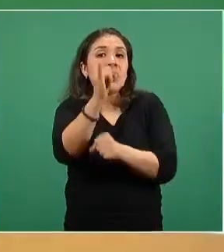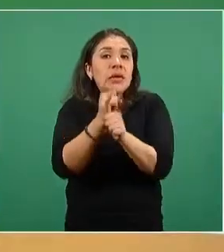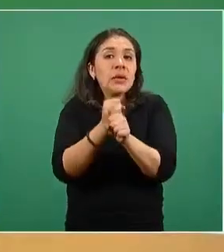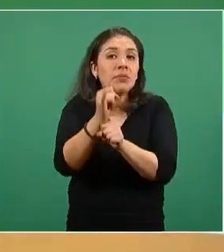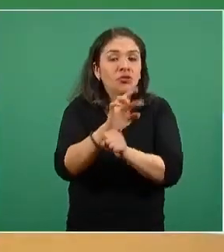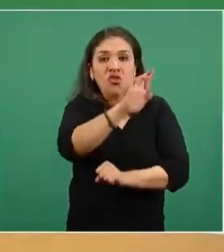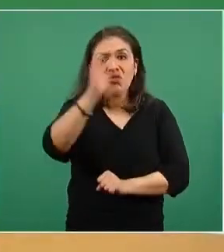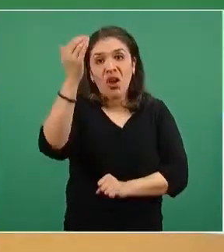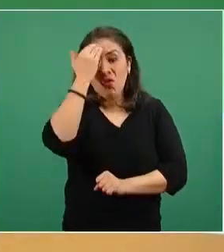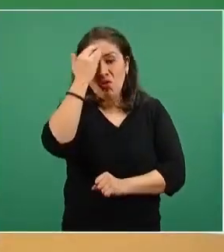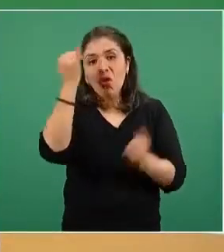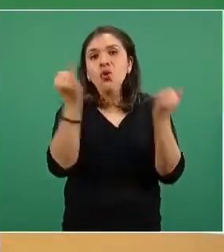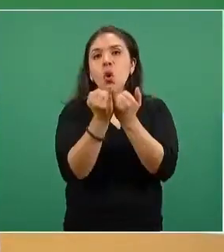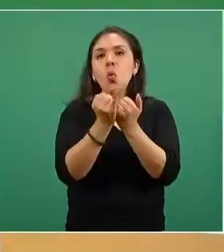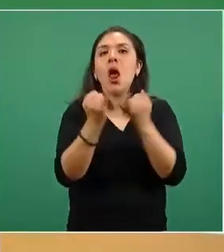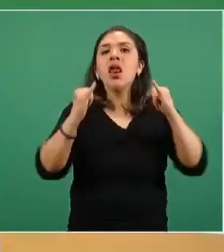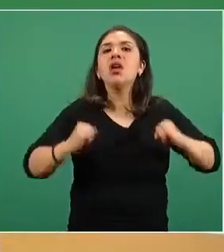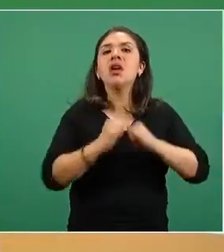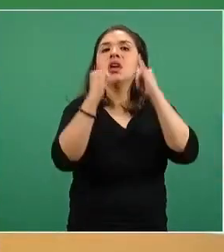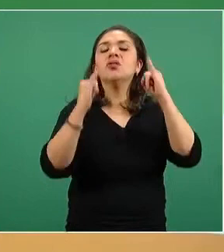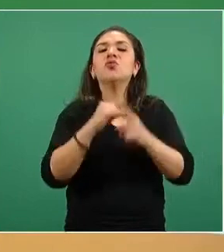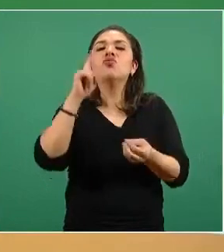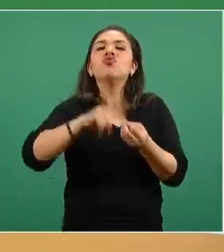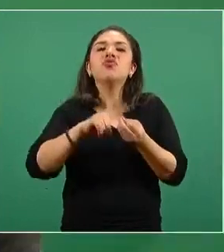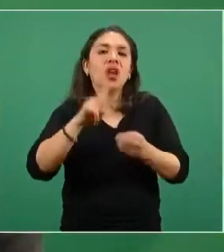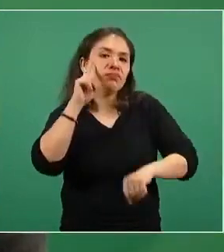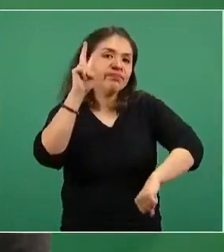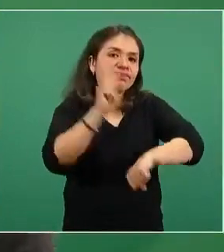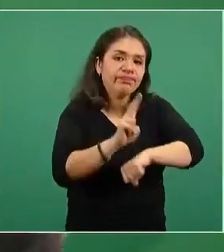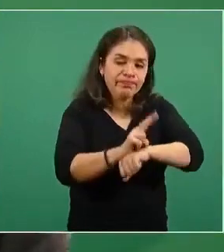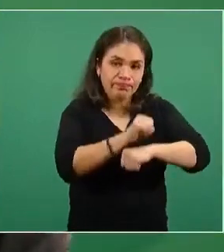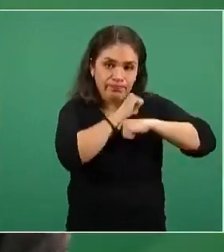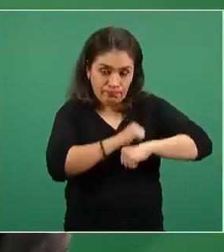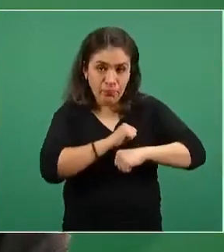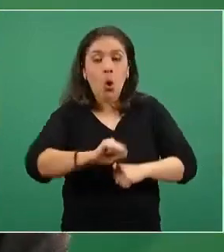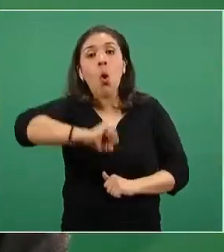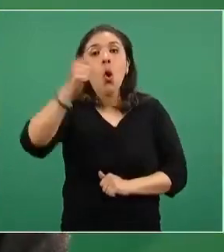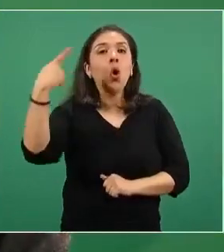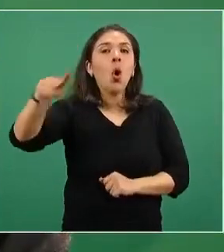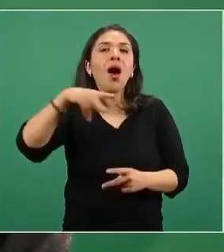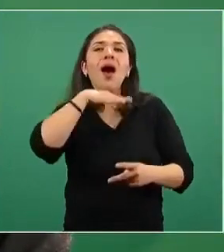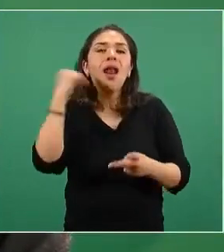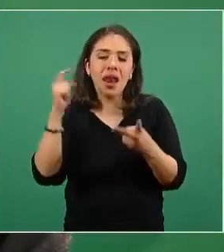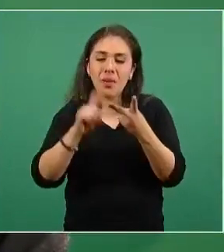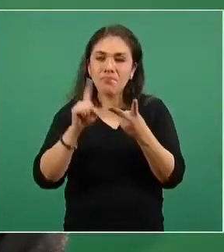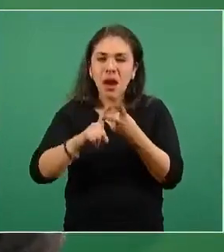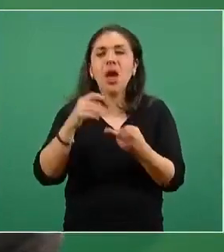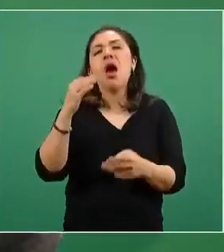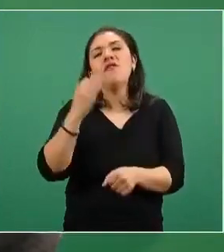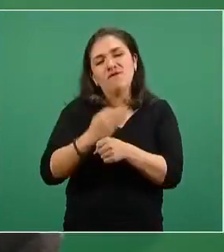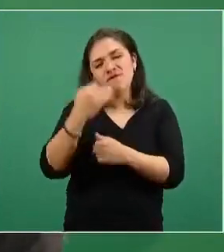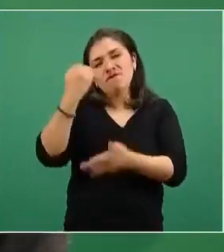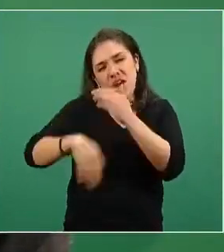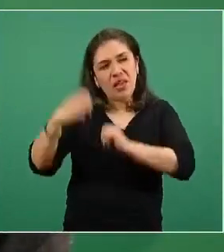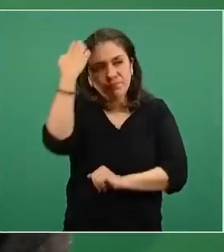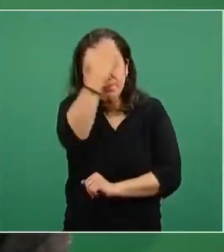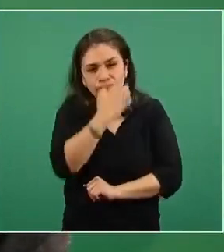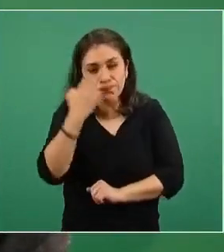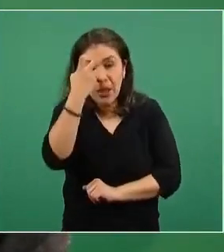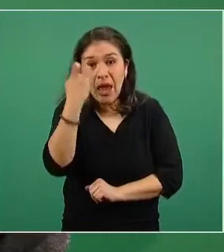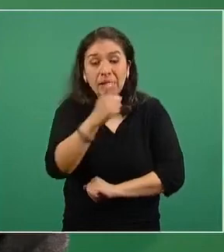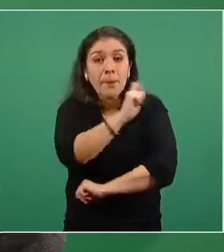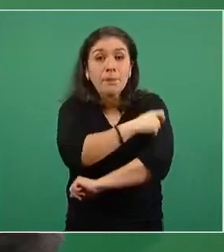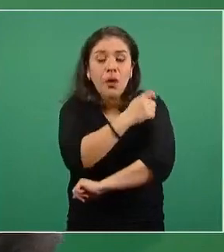de una institución de investigación reconocida. CureVac está todavía en proceso de análisis. Y respecto a vacunas, el expediente de